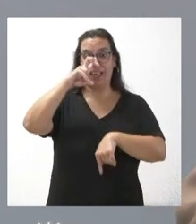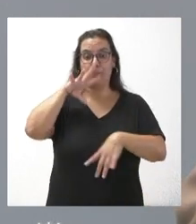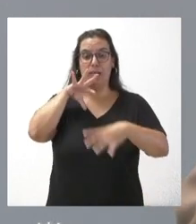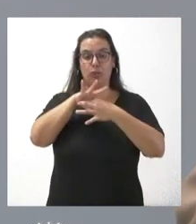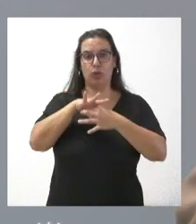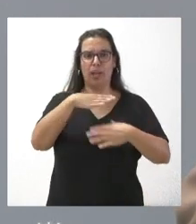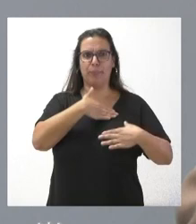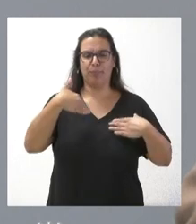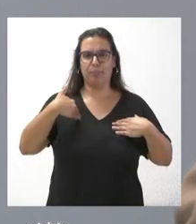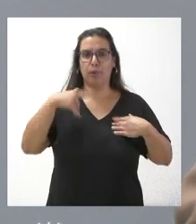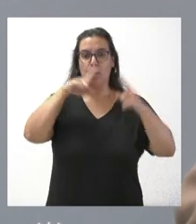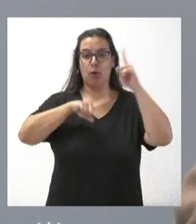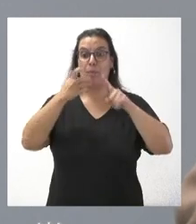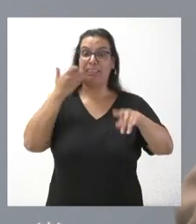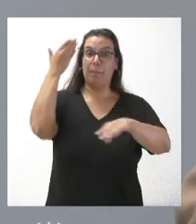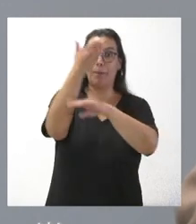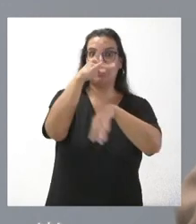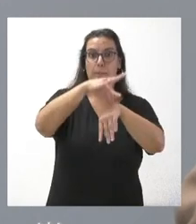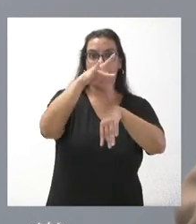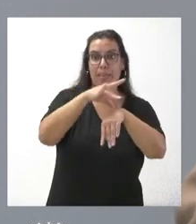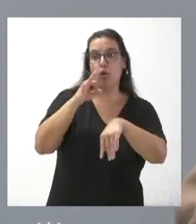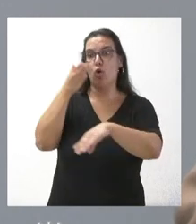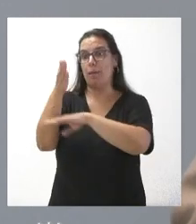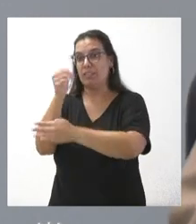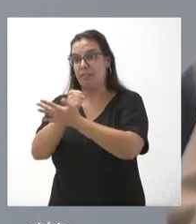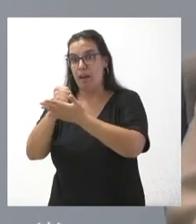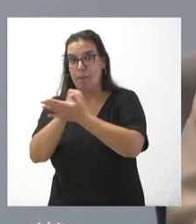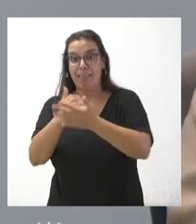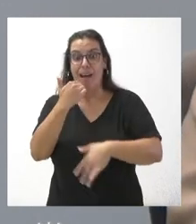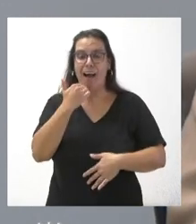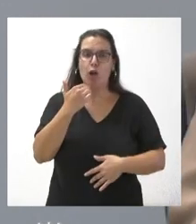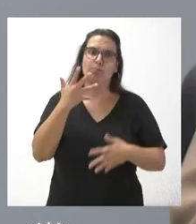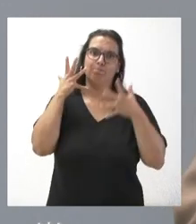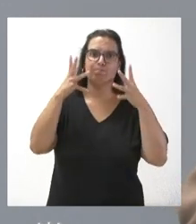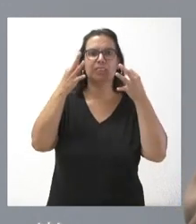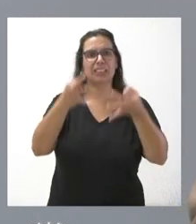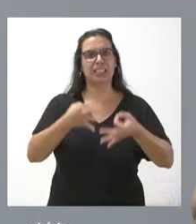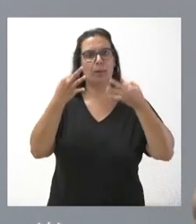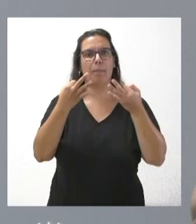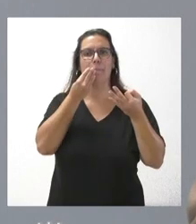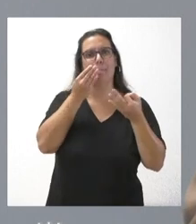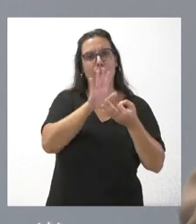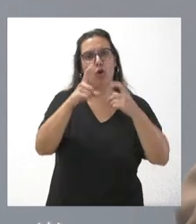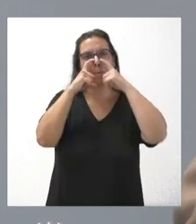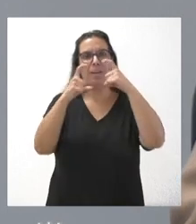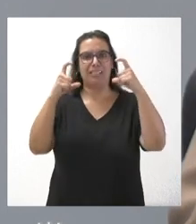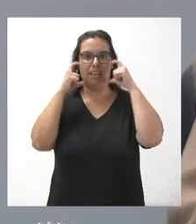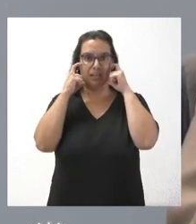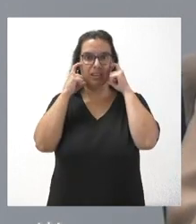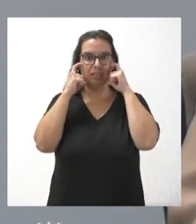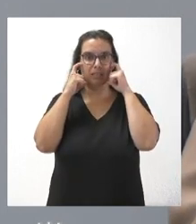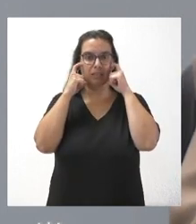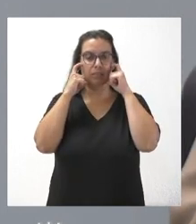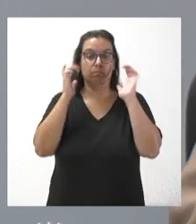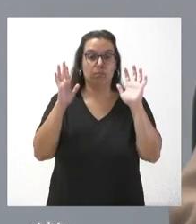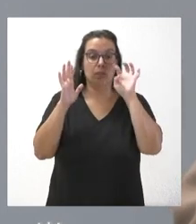respiratorias y acudan a los centros sanitarios o a las farmacias, siempre usen las mascarillas y dentro del